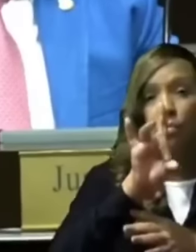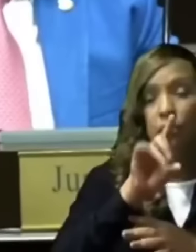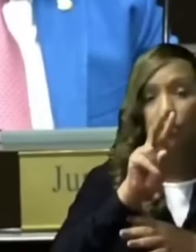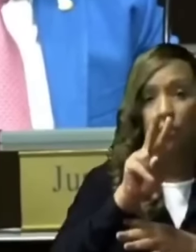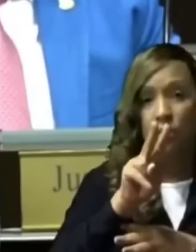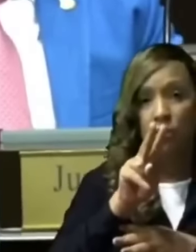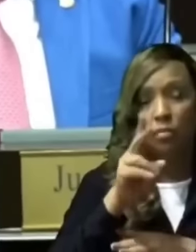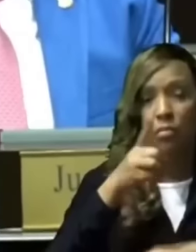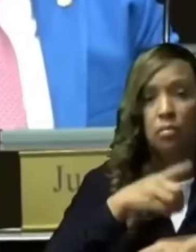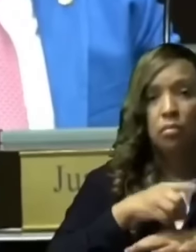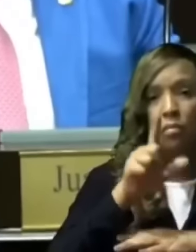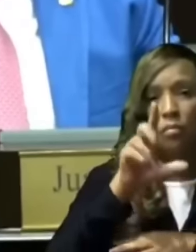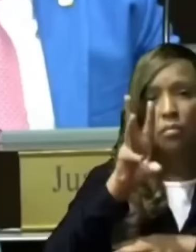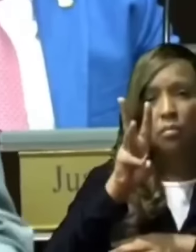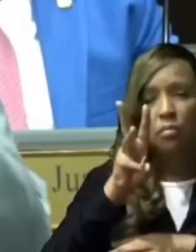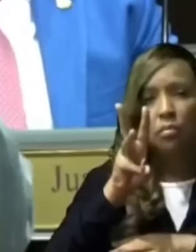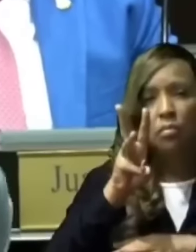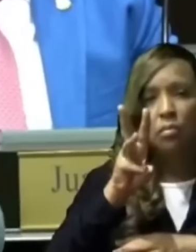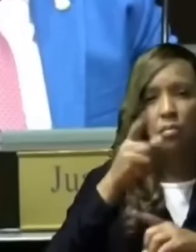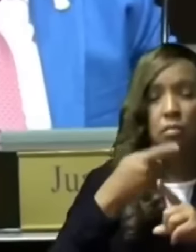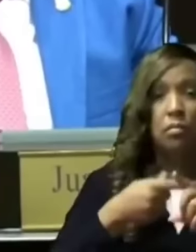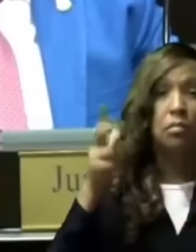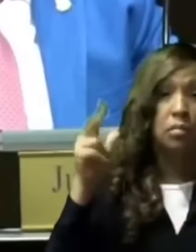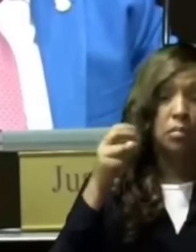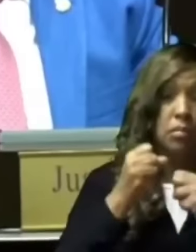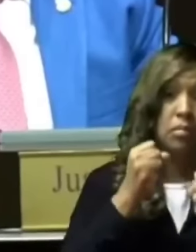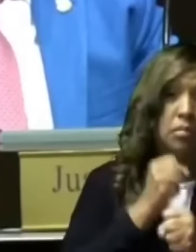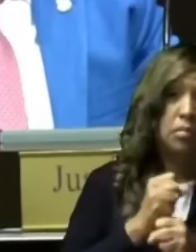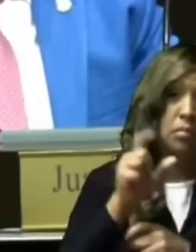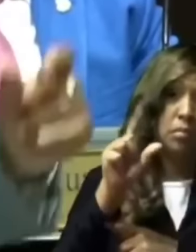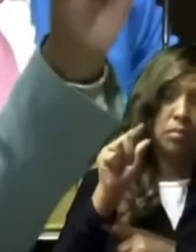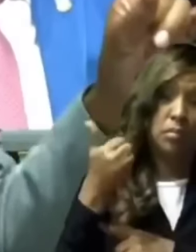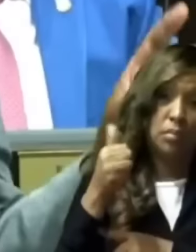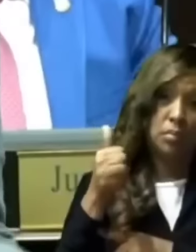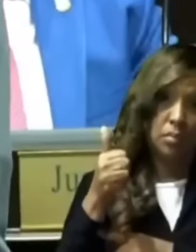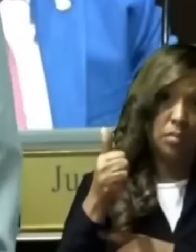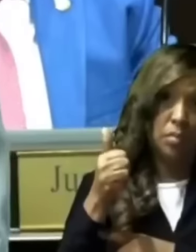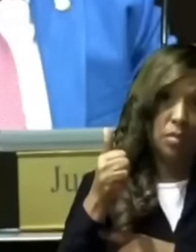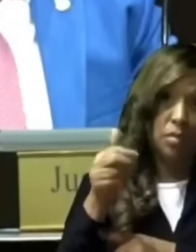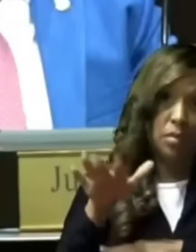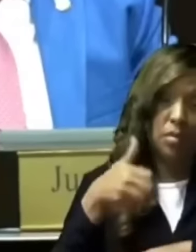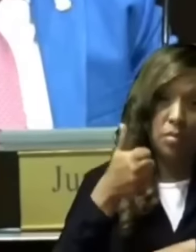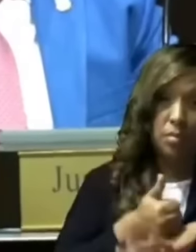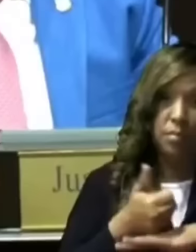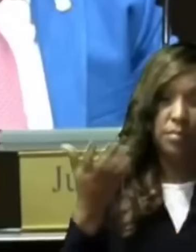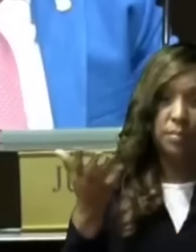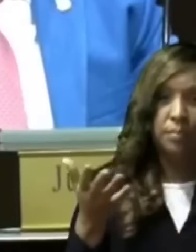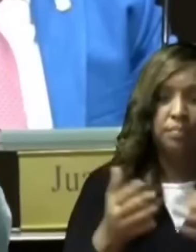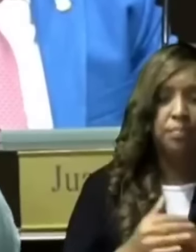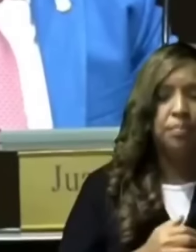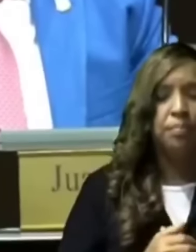2010. ¿Y por qué, presidente, diputados y diputadas?